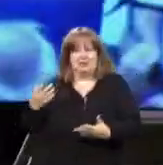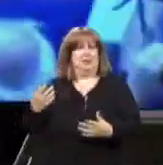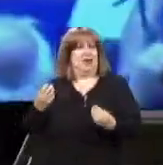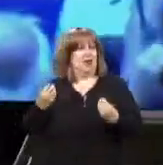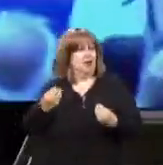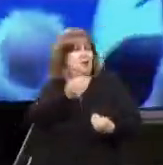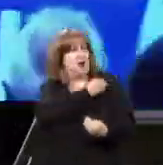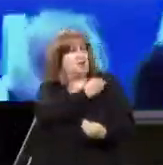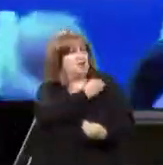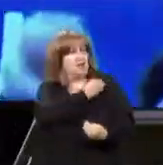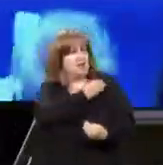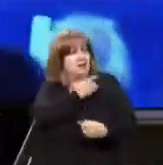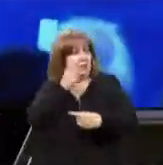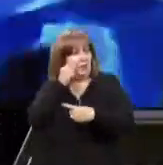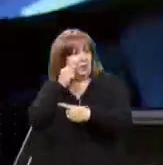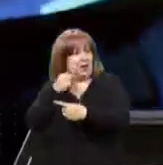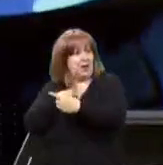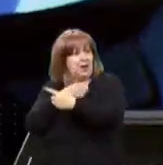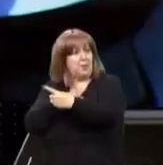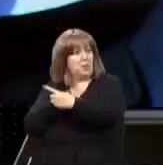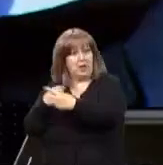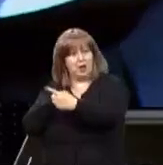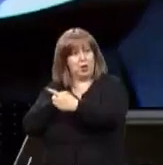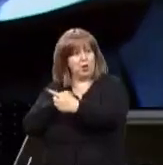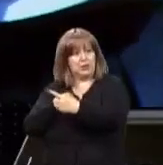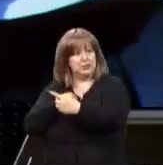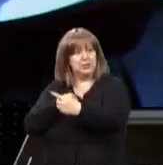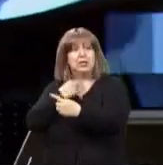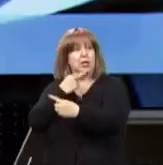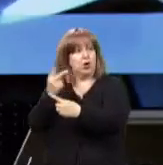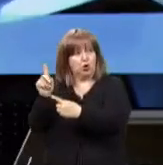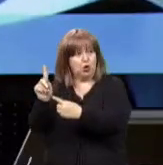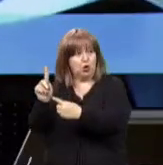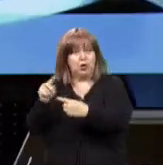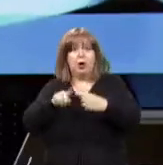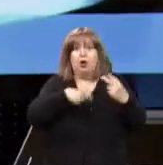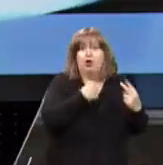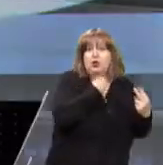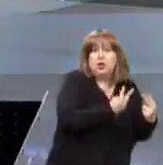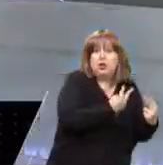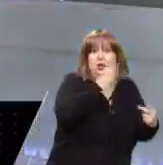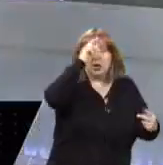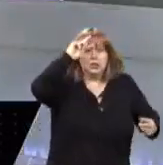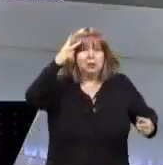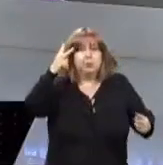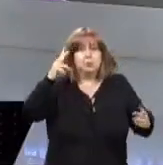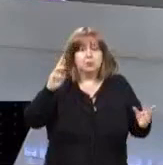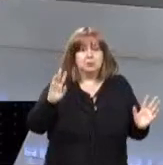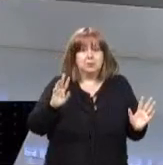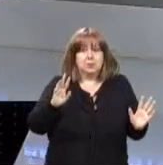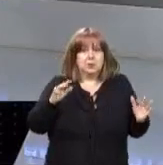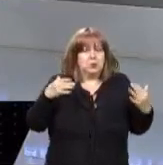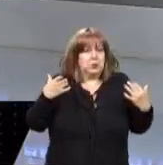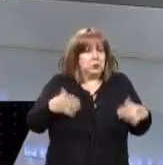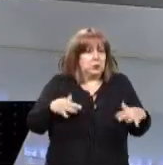este comunicado, esta citación y demás, y bueno, y decís que cambia todo, es lo que vos decís, un antes y un después en la